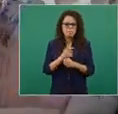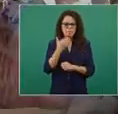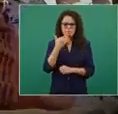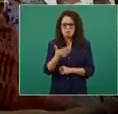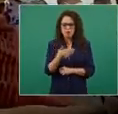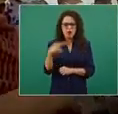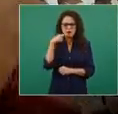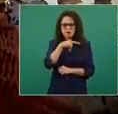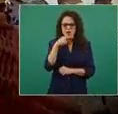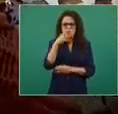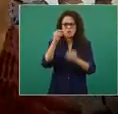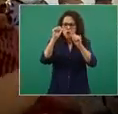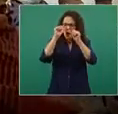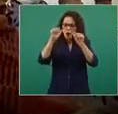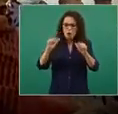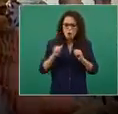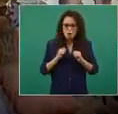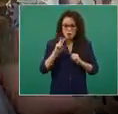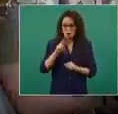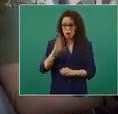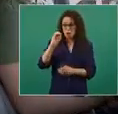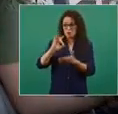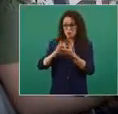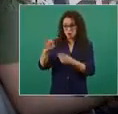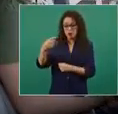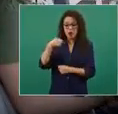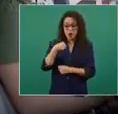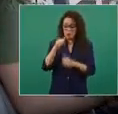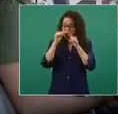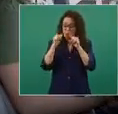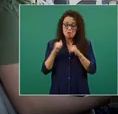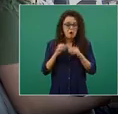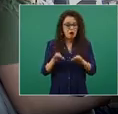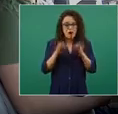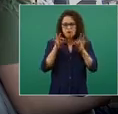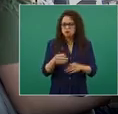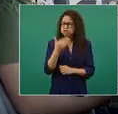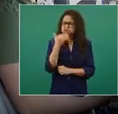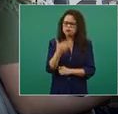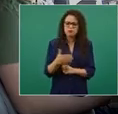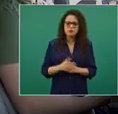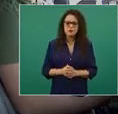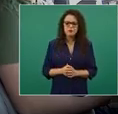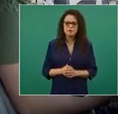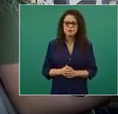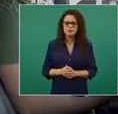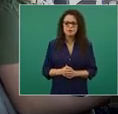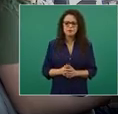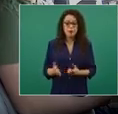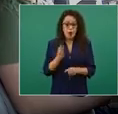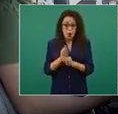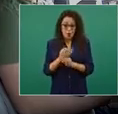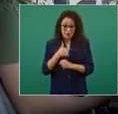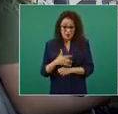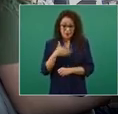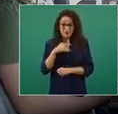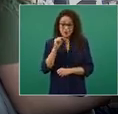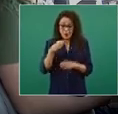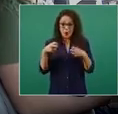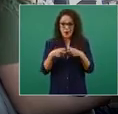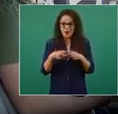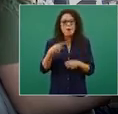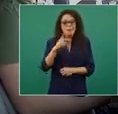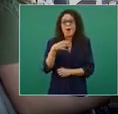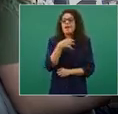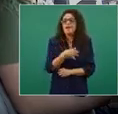atención, muy agradecidos, que nos trataron muy bien. Y ahorita pues medio nervioso, pero a la vez contento, ¿no?